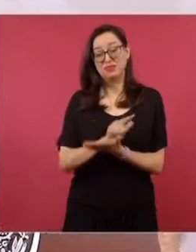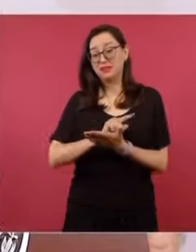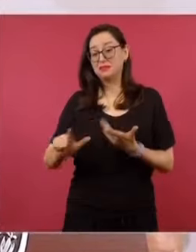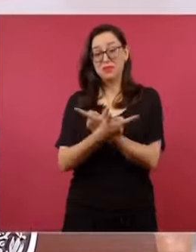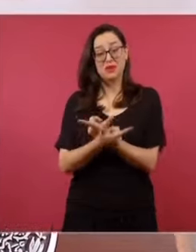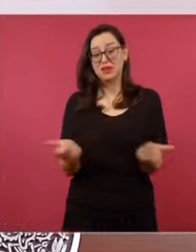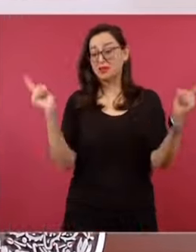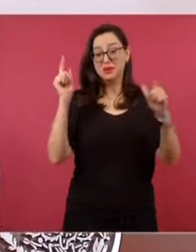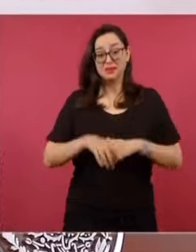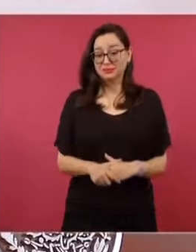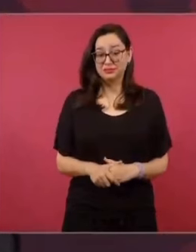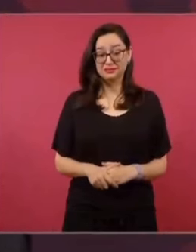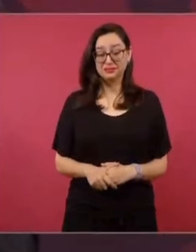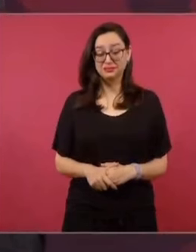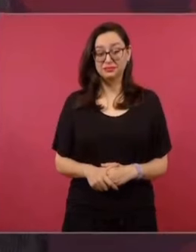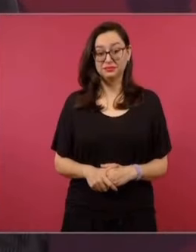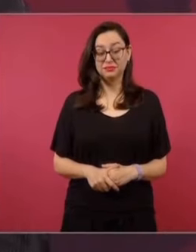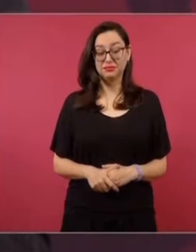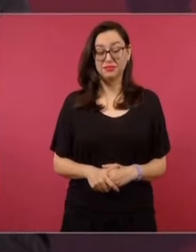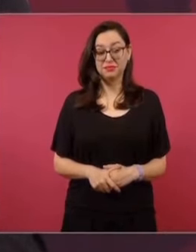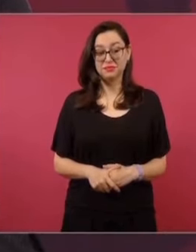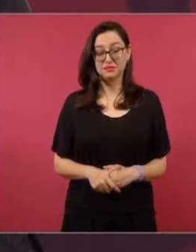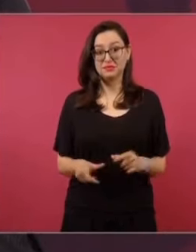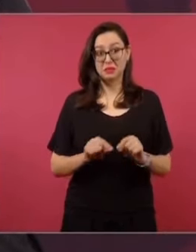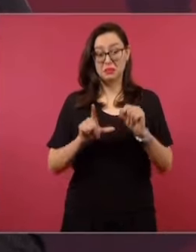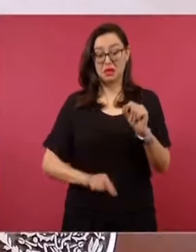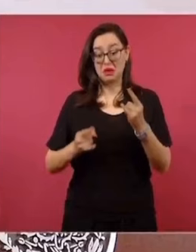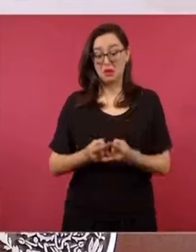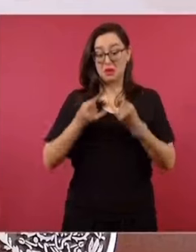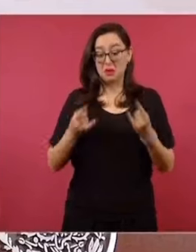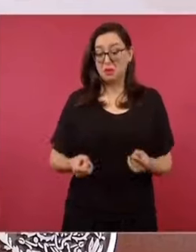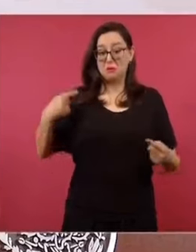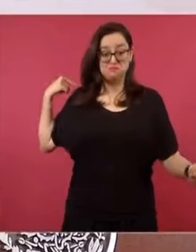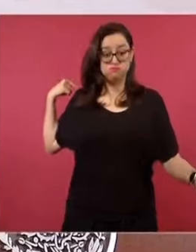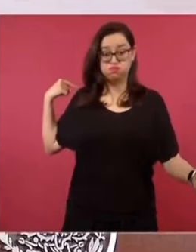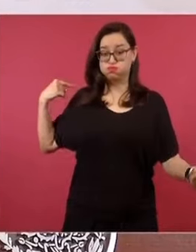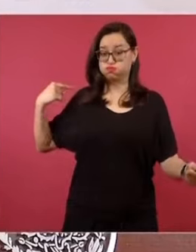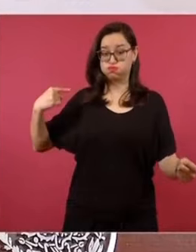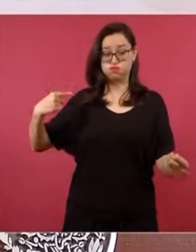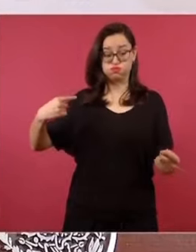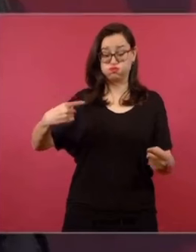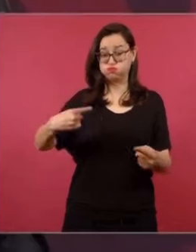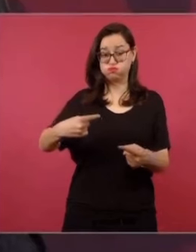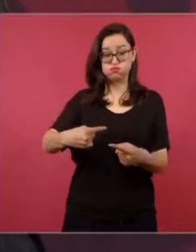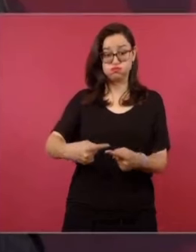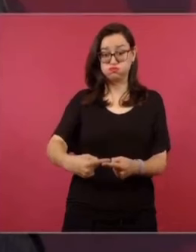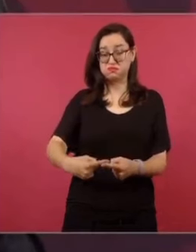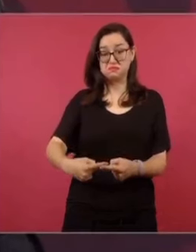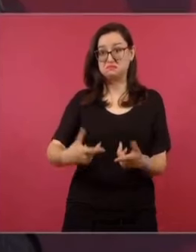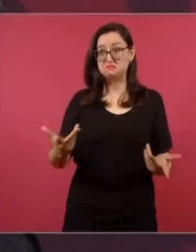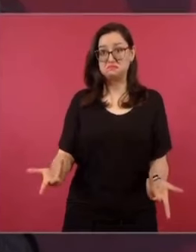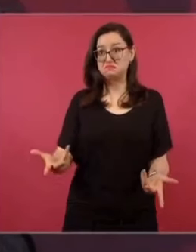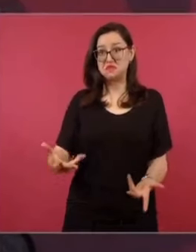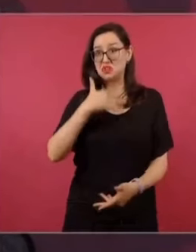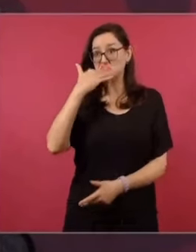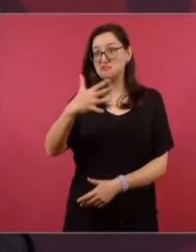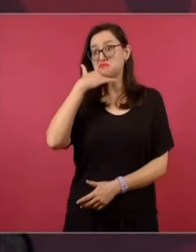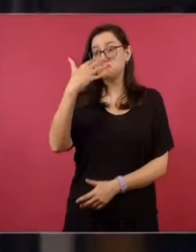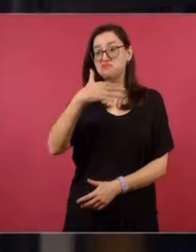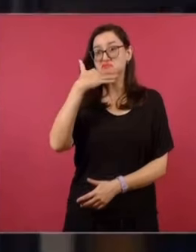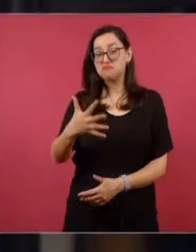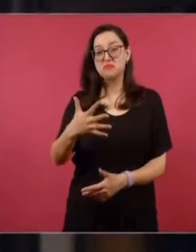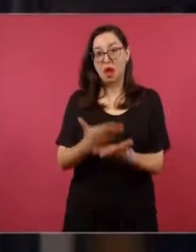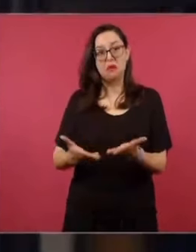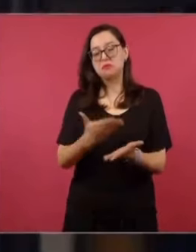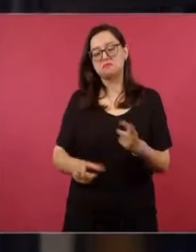libre que ha existido en la historia, posiblemente desde la elección del presidente Madero. ¿Tendría